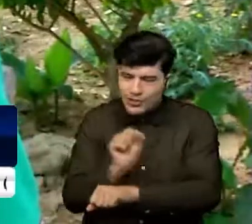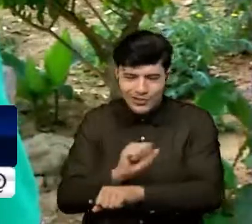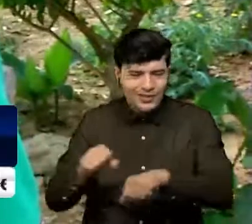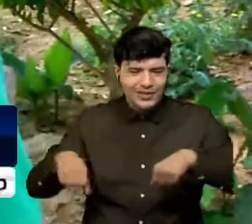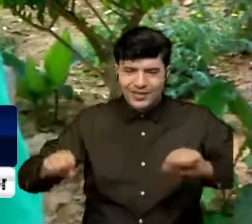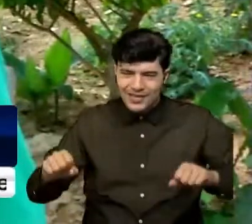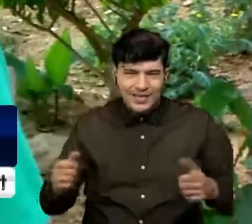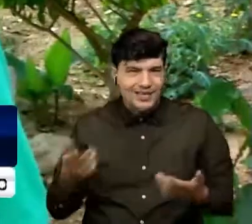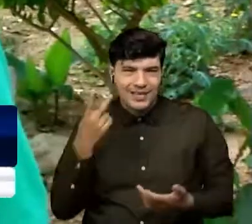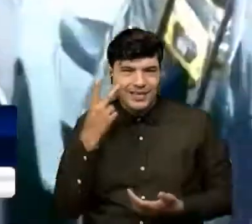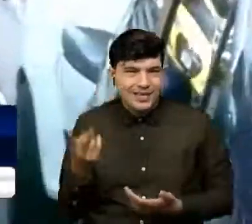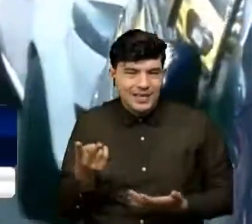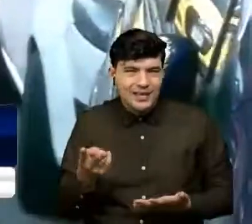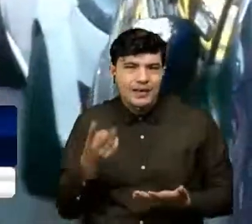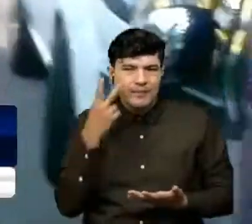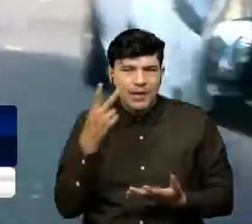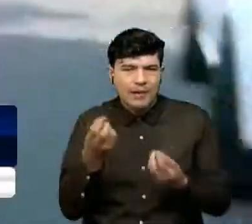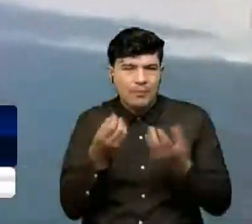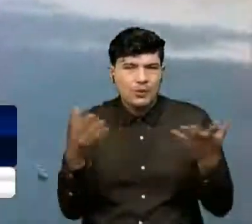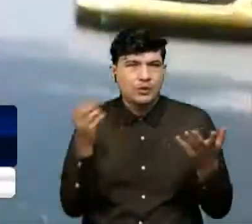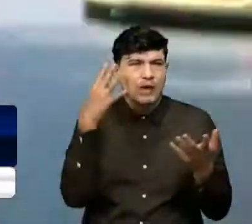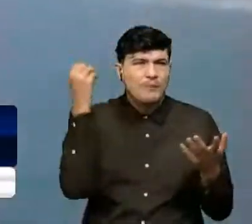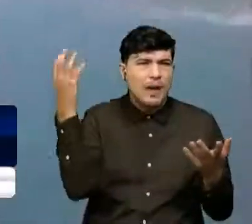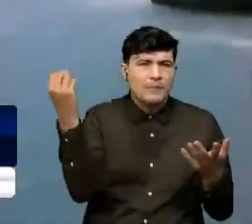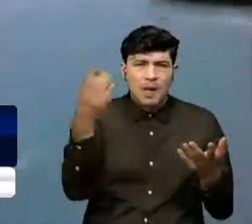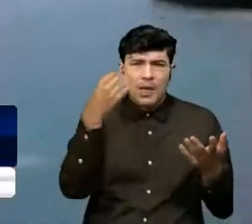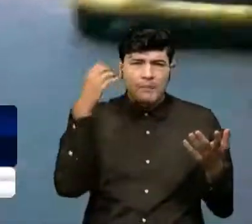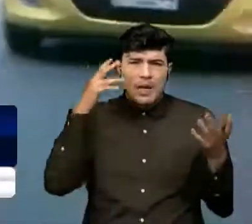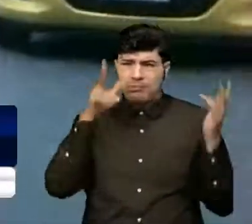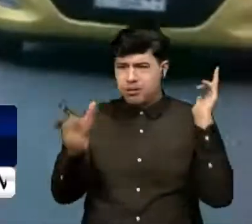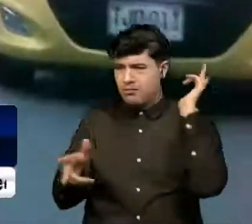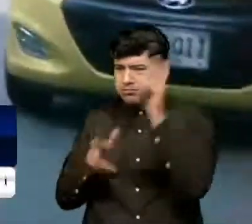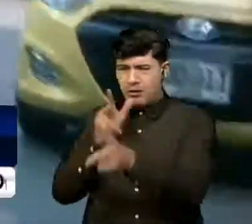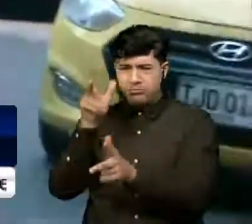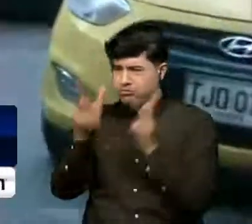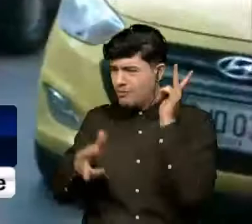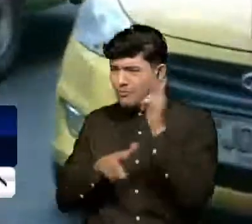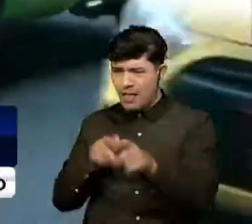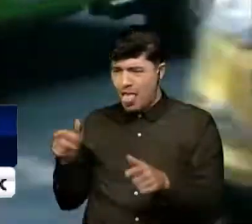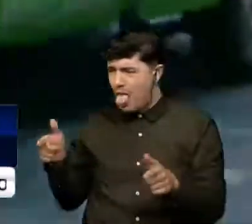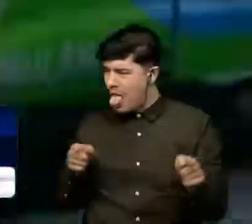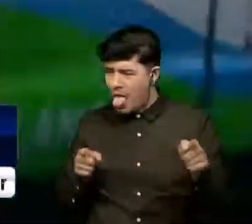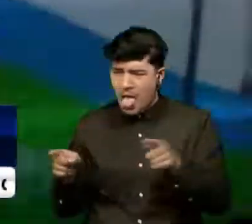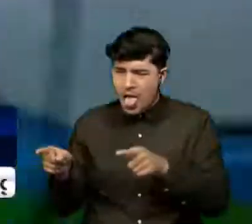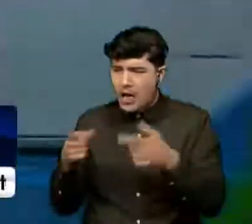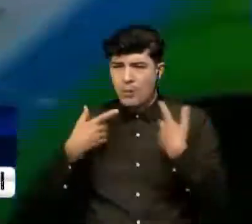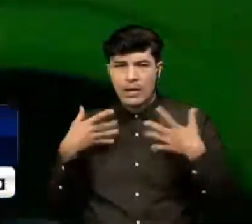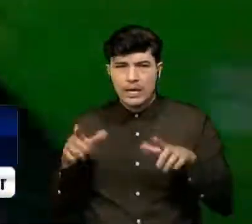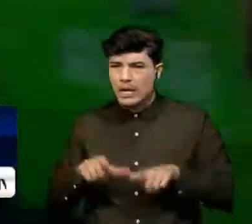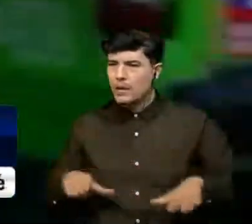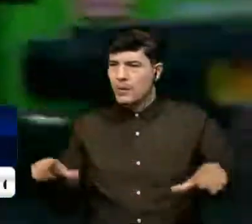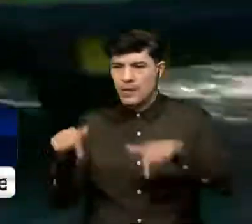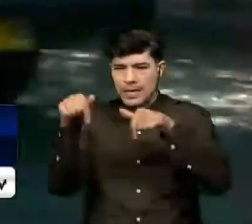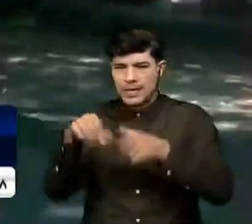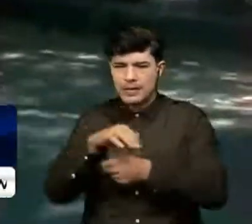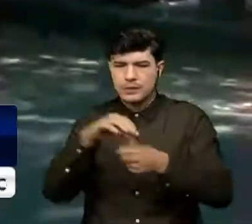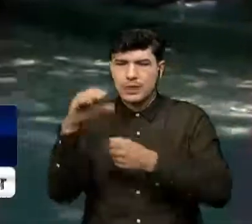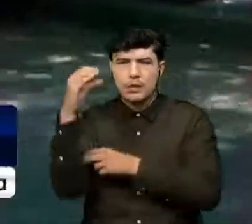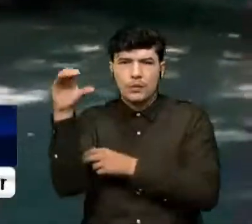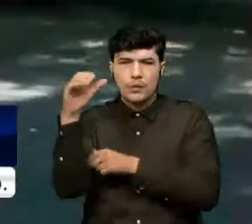automotor, vemos el desfile de ambulancias y pasan, mejor dicho, embalados por cualquier parte de la ciudad de Cúcuta